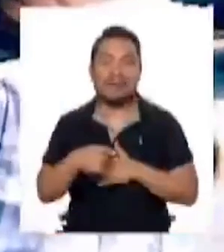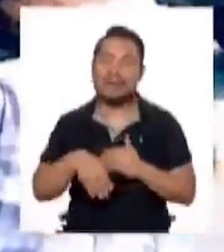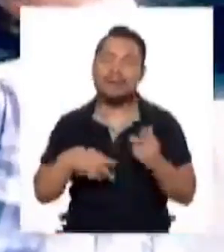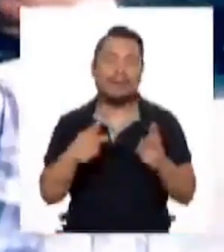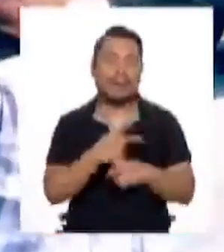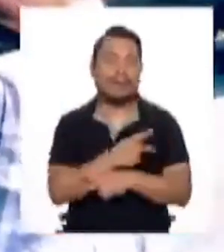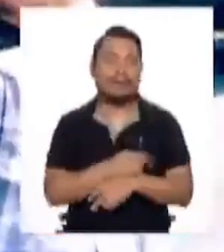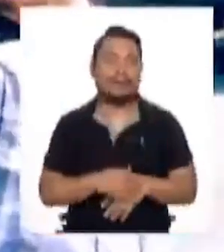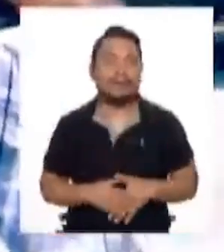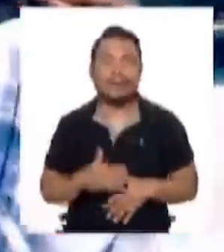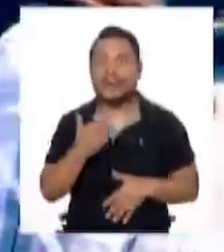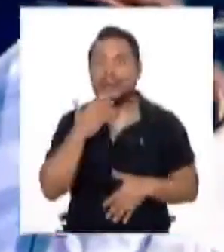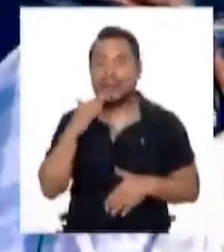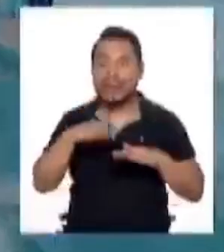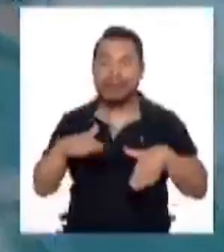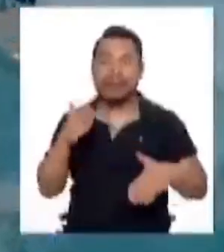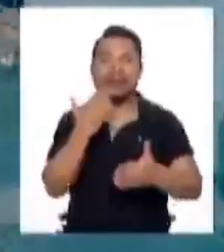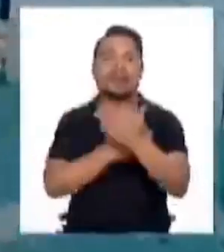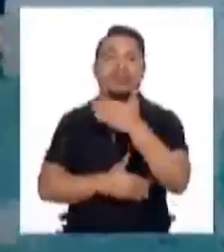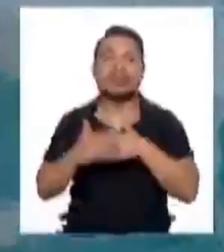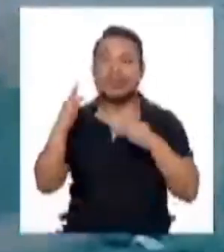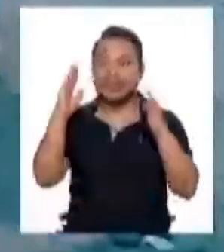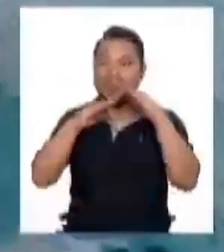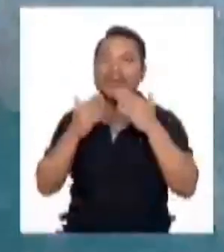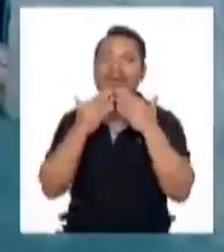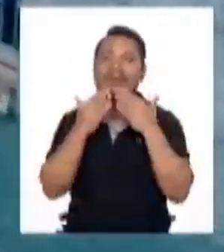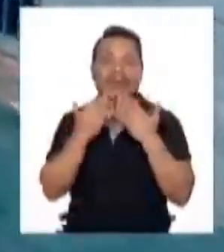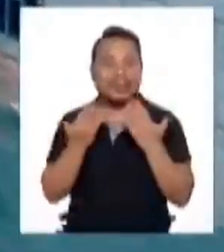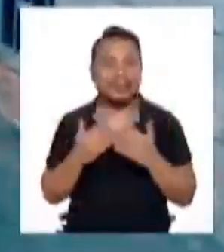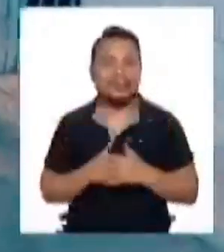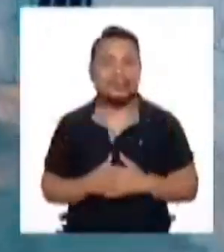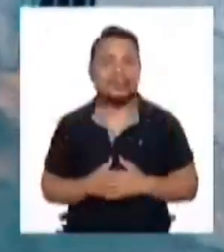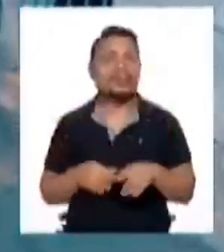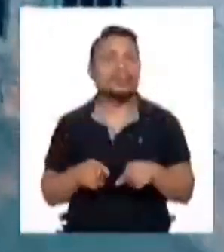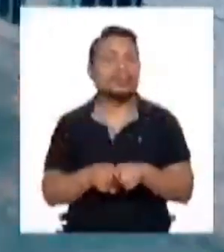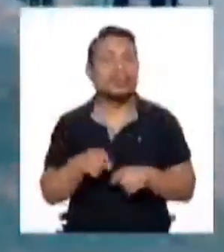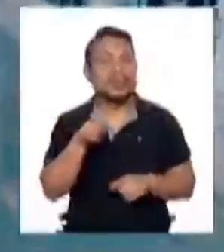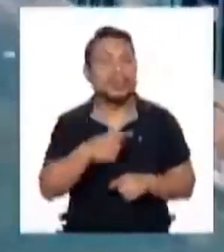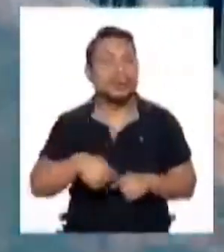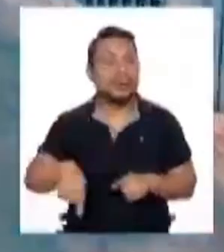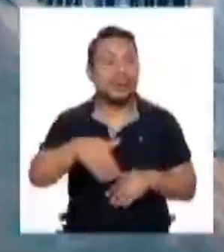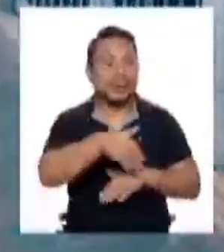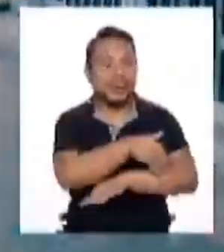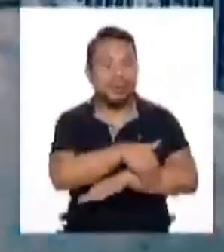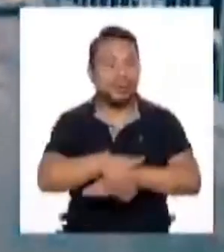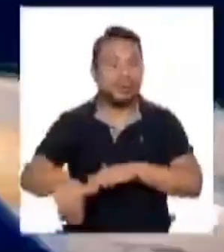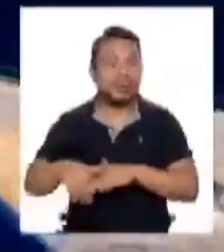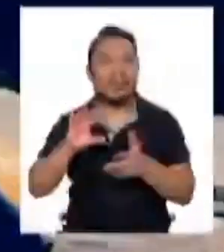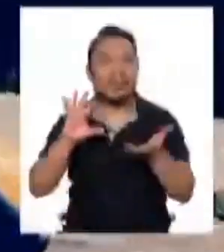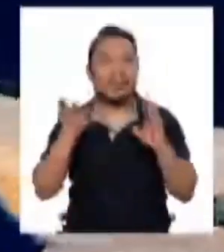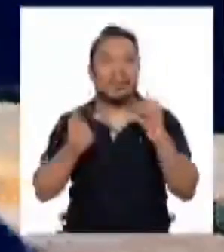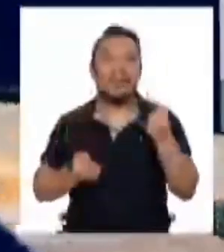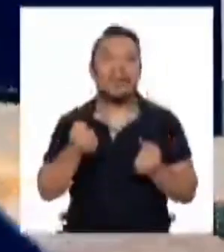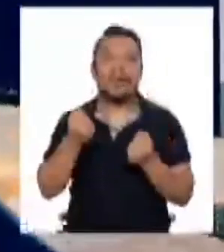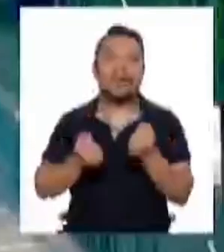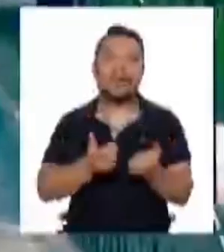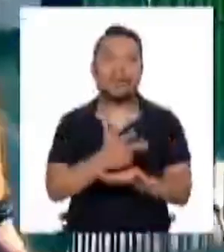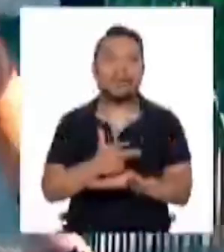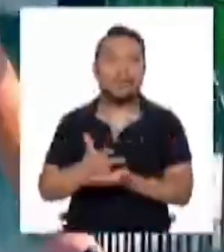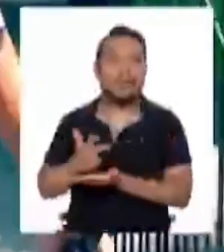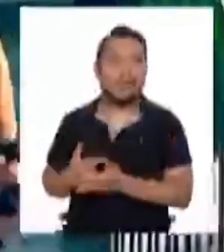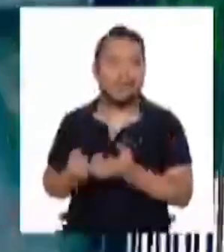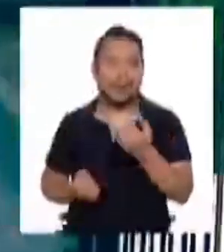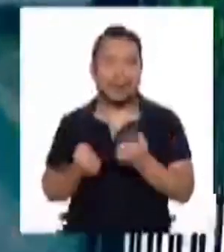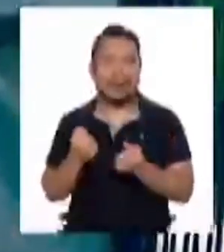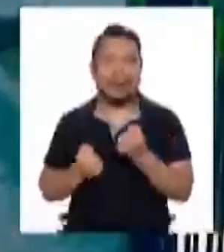¿Quién se preocupa por los niños con discapacidad? Y encima, todo el perímetro parece cochera. Y autos estacionados